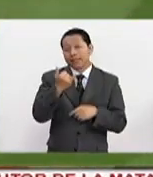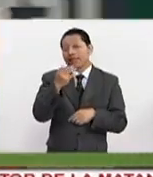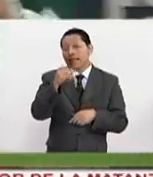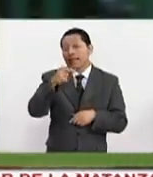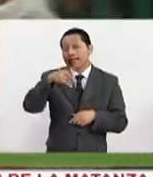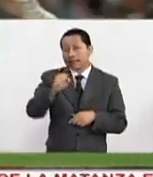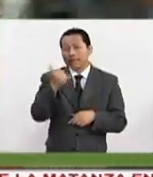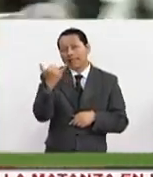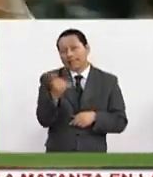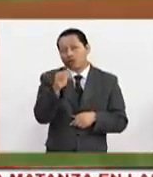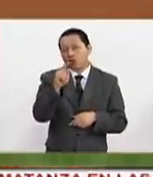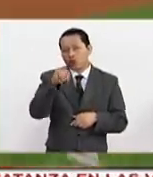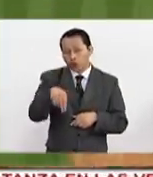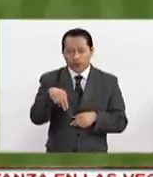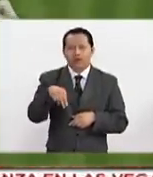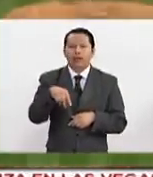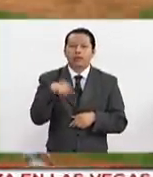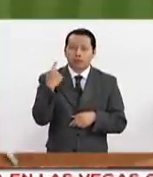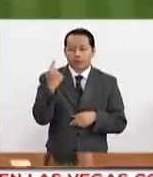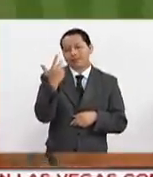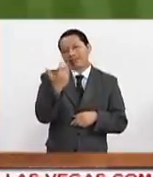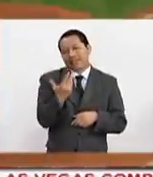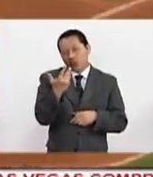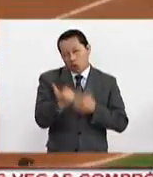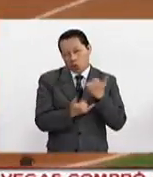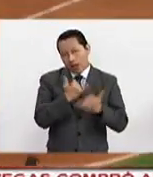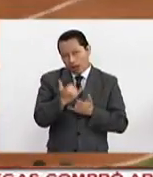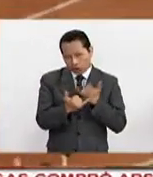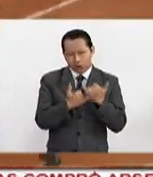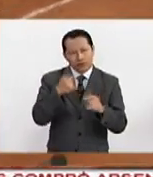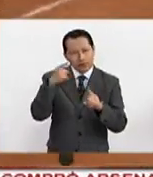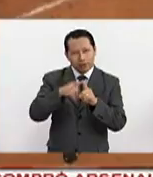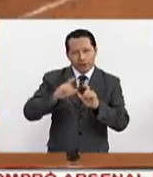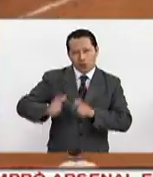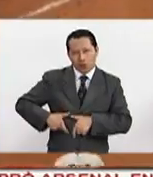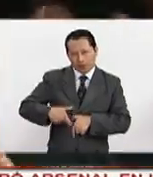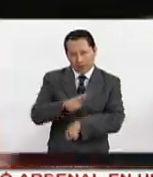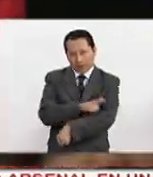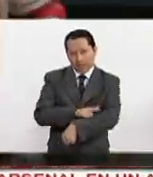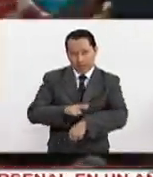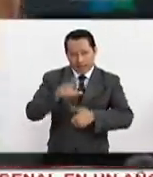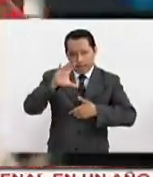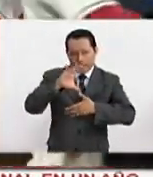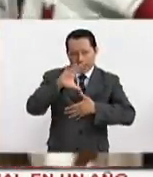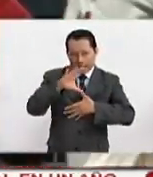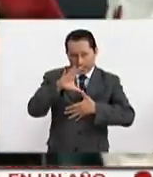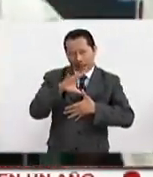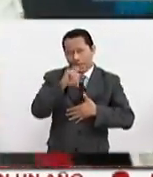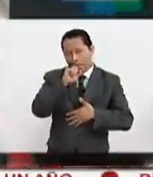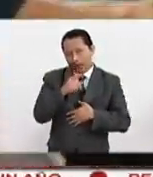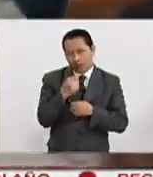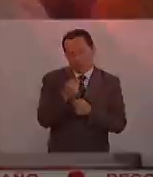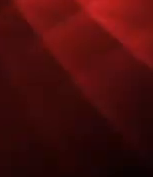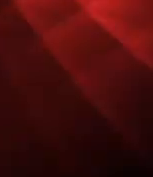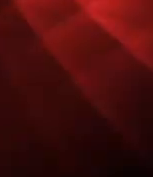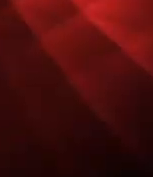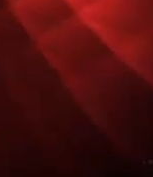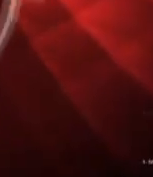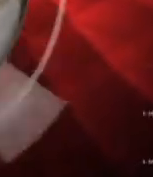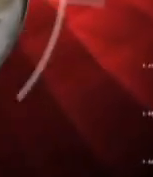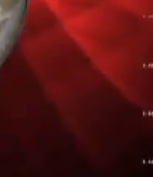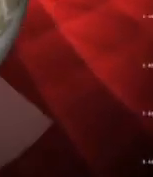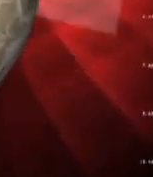Yankees y Boston caen en su primer juego de 5 a disputar rumbo al campeonato de la Liga Americana en las Grandes Ligas.